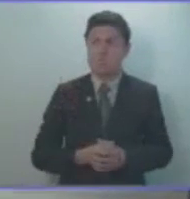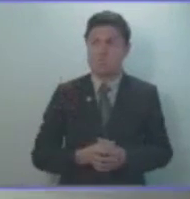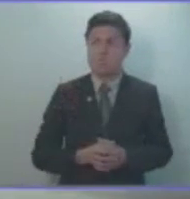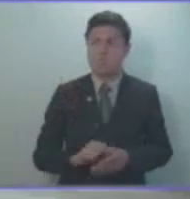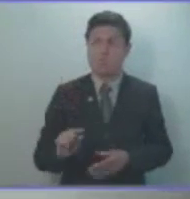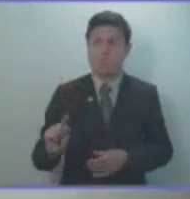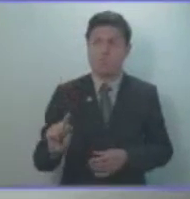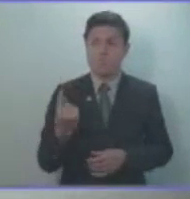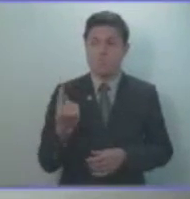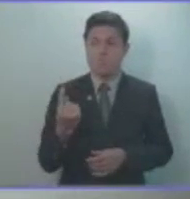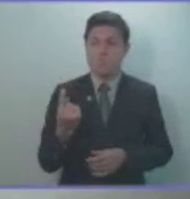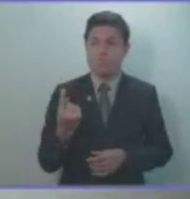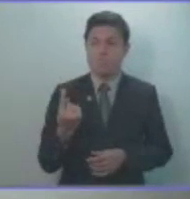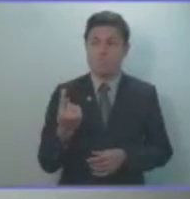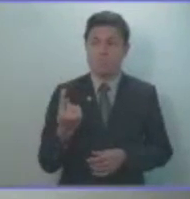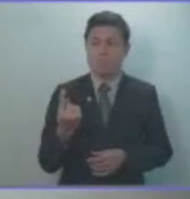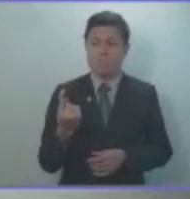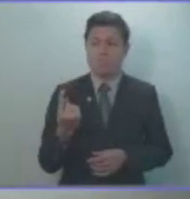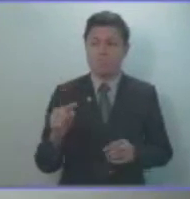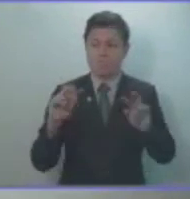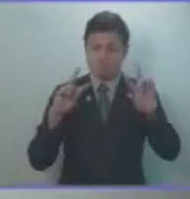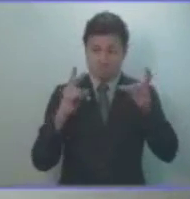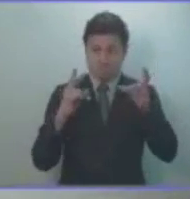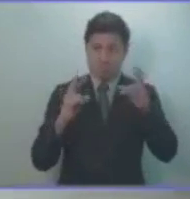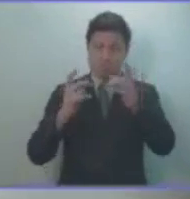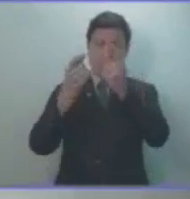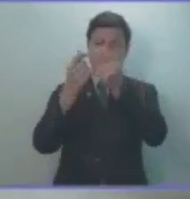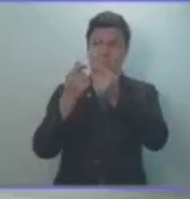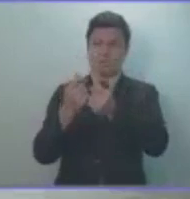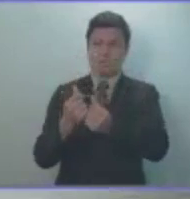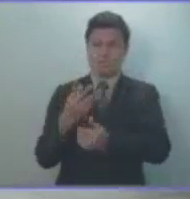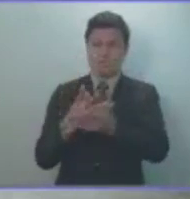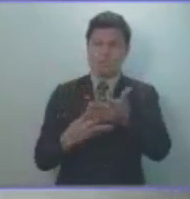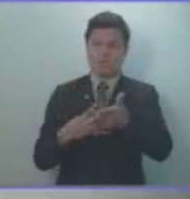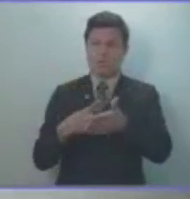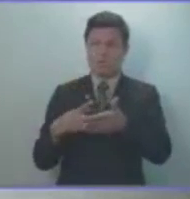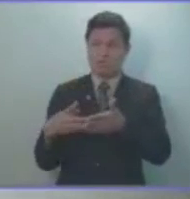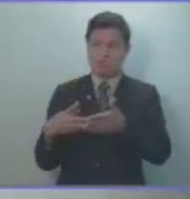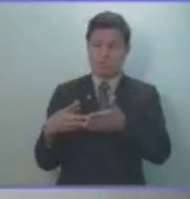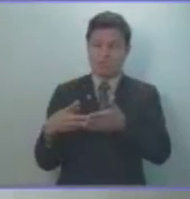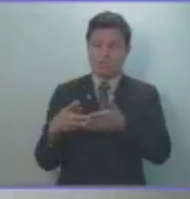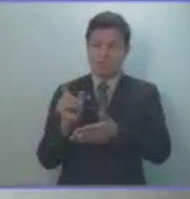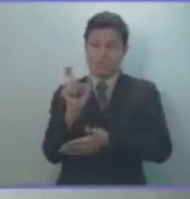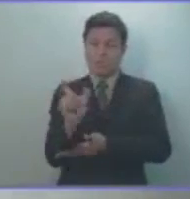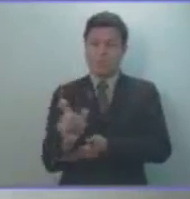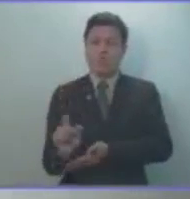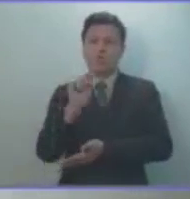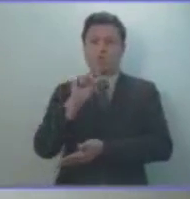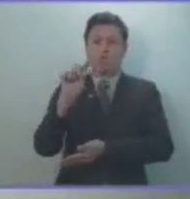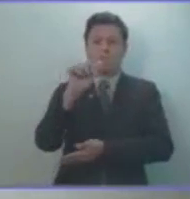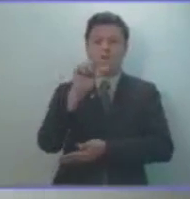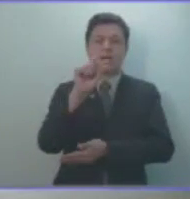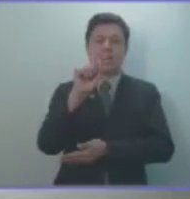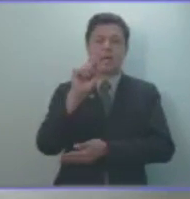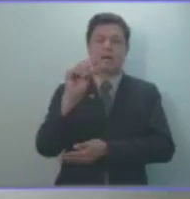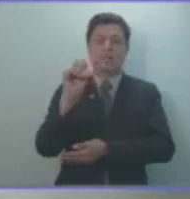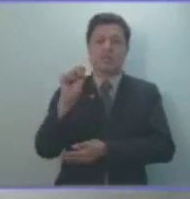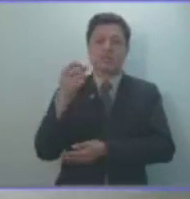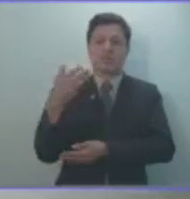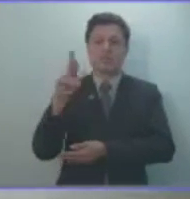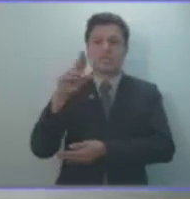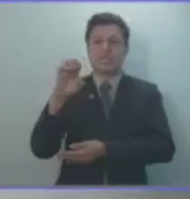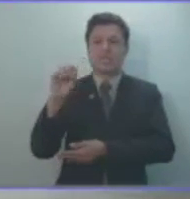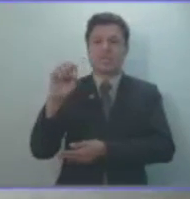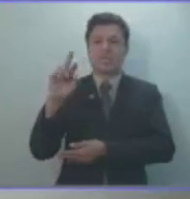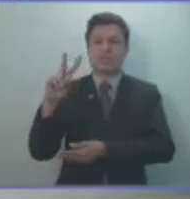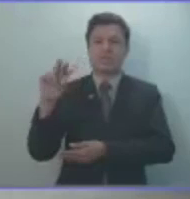primer lugar, el tema de los gastos reservados, en este caso, los gastos